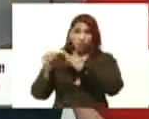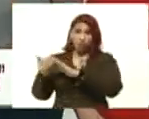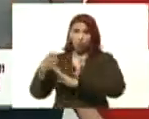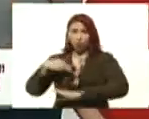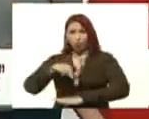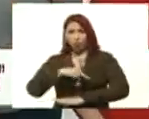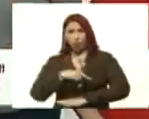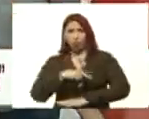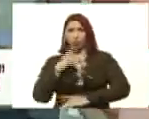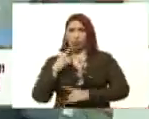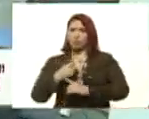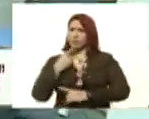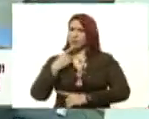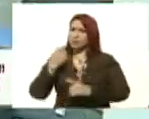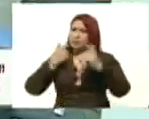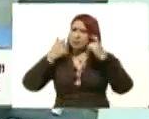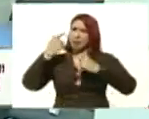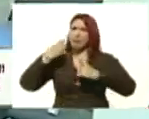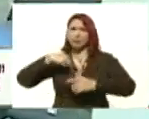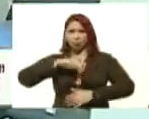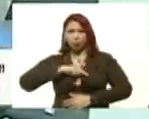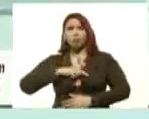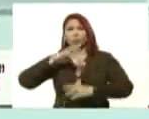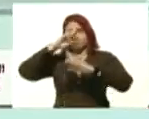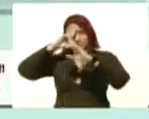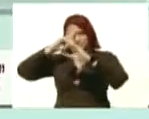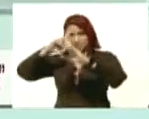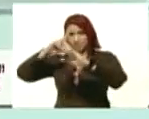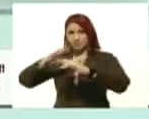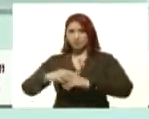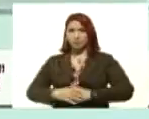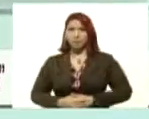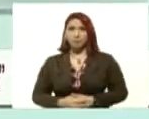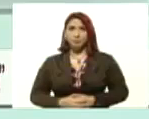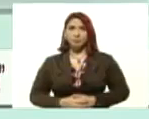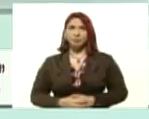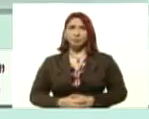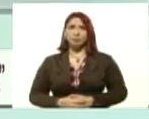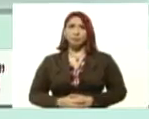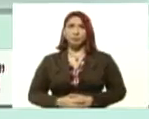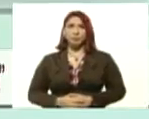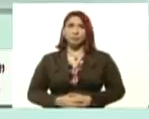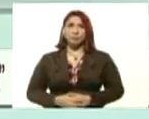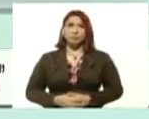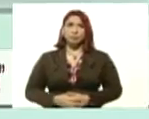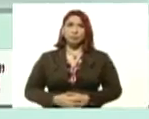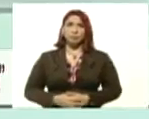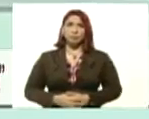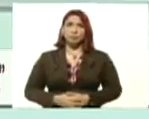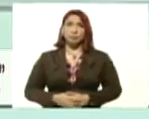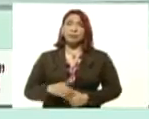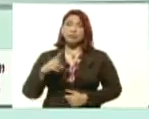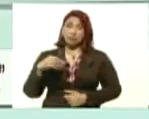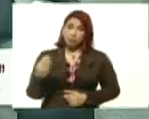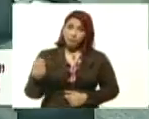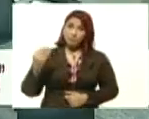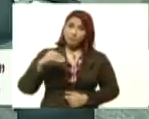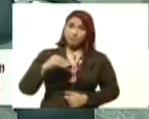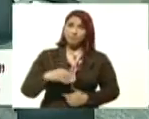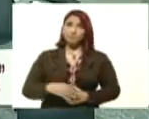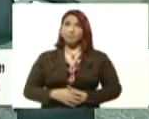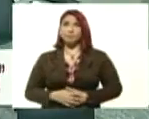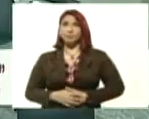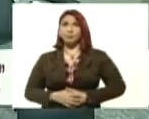nosotros es decirle, Chávez, estamos cumpliendo, estamos cumpliendo. Y además, presidente,